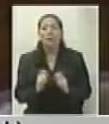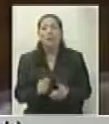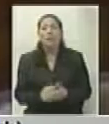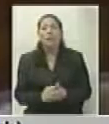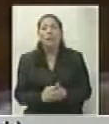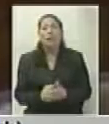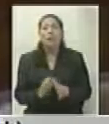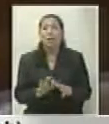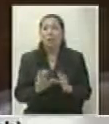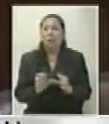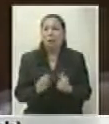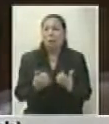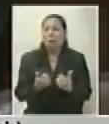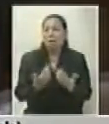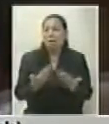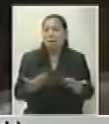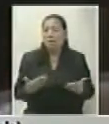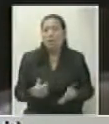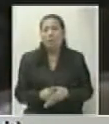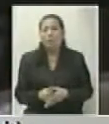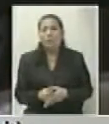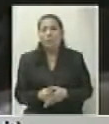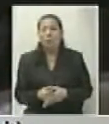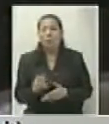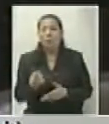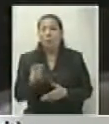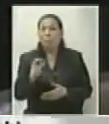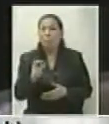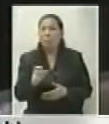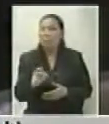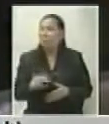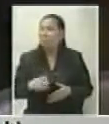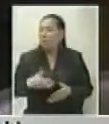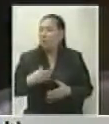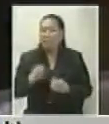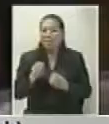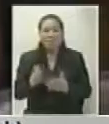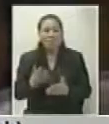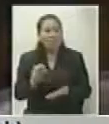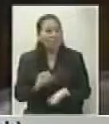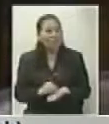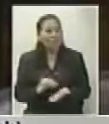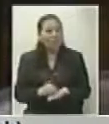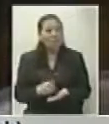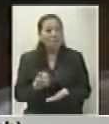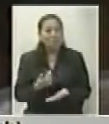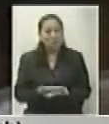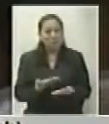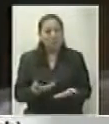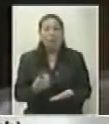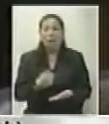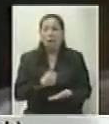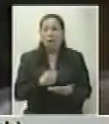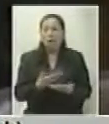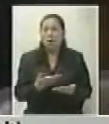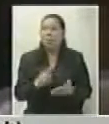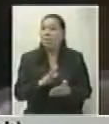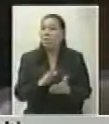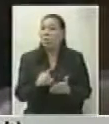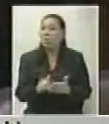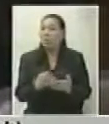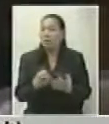Hay que evaluar bien las cosas, señor presidente. Una persona no puede ser sancionada 2 veces por el mismo hecho. Es cierto que